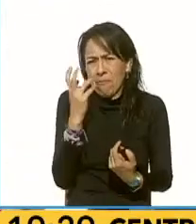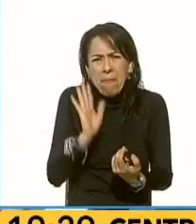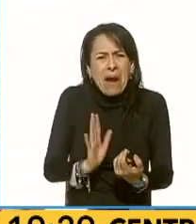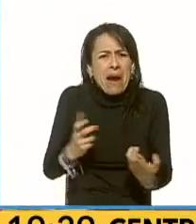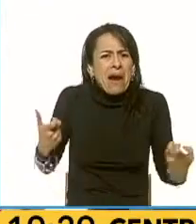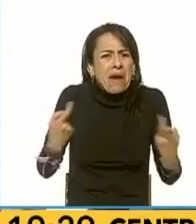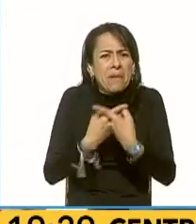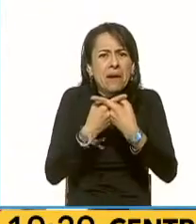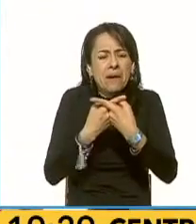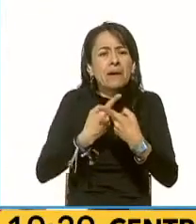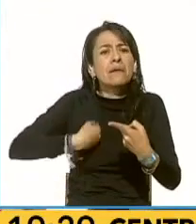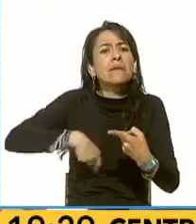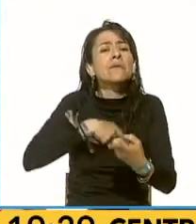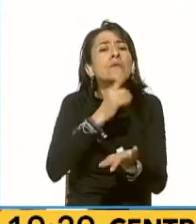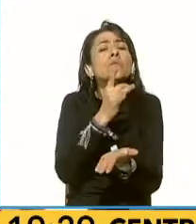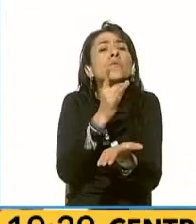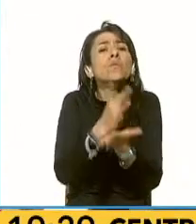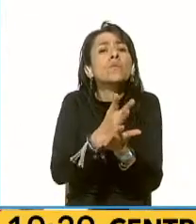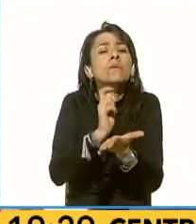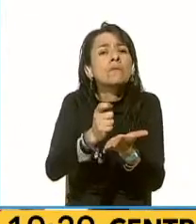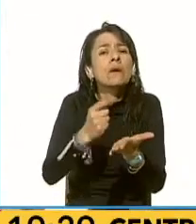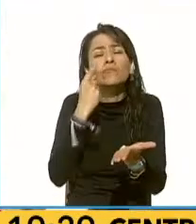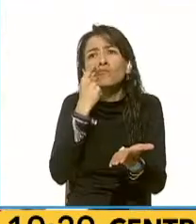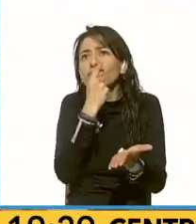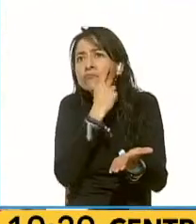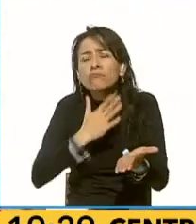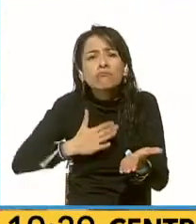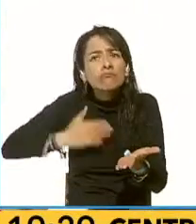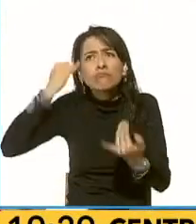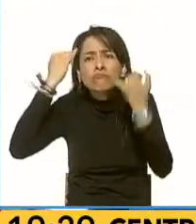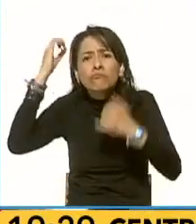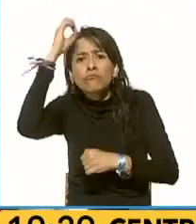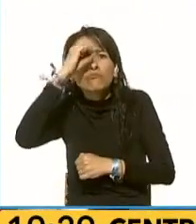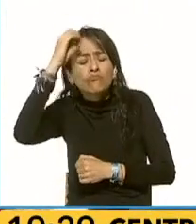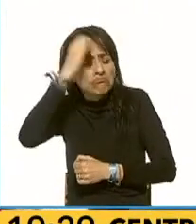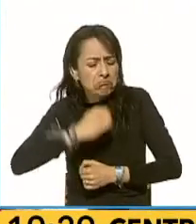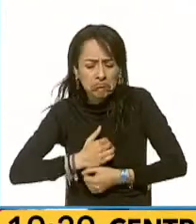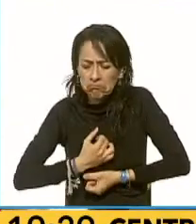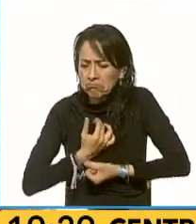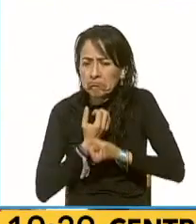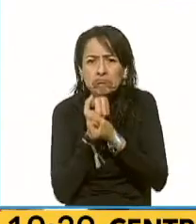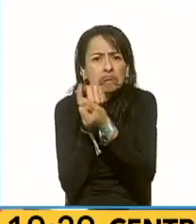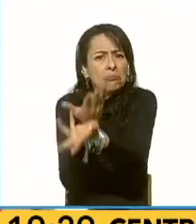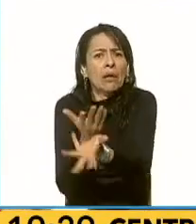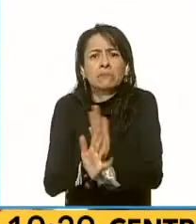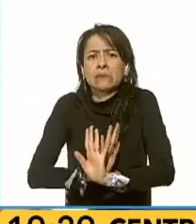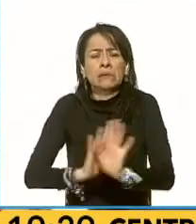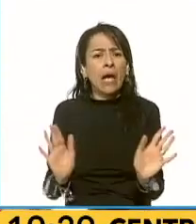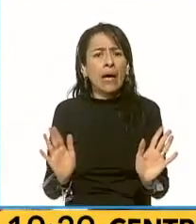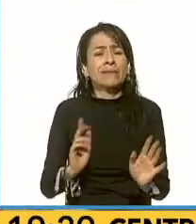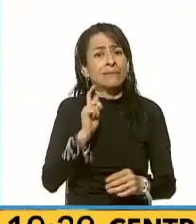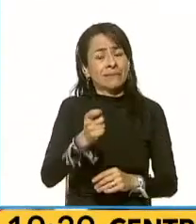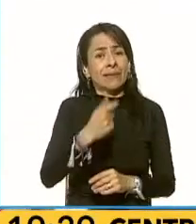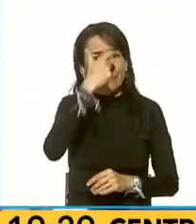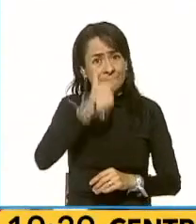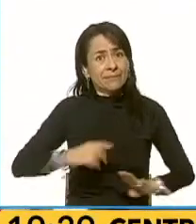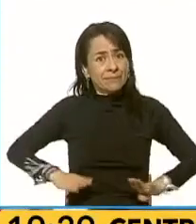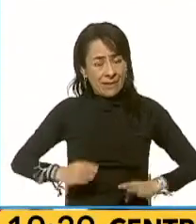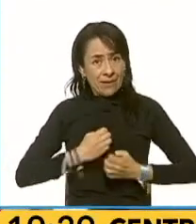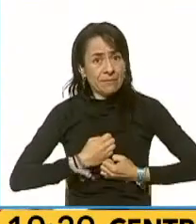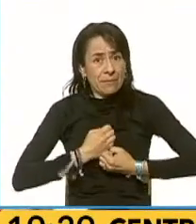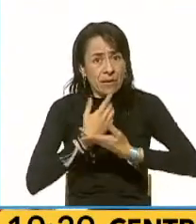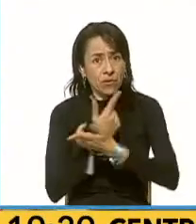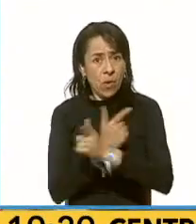fue expresar nuestra opinión y hacer uso de esa libertad de expresión